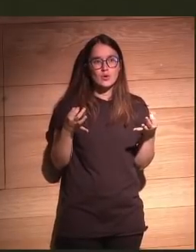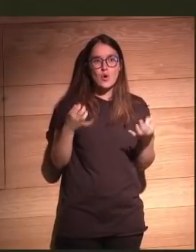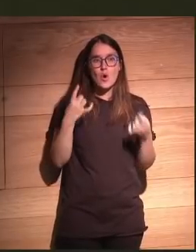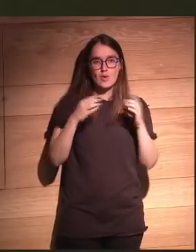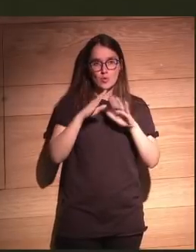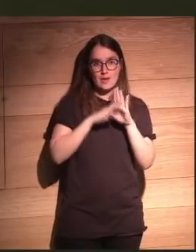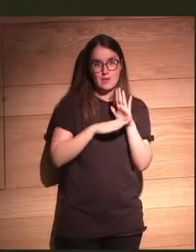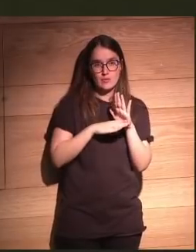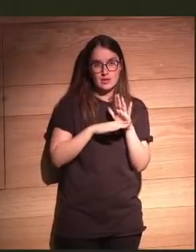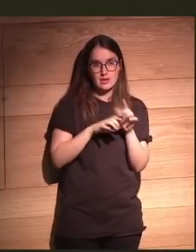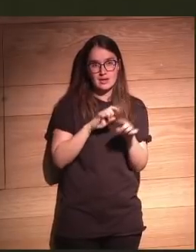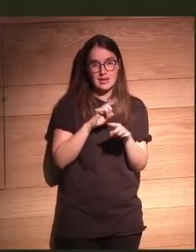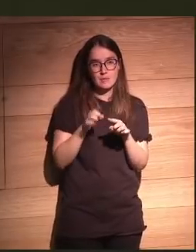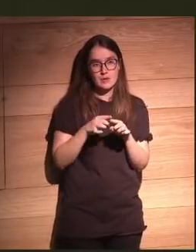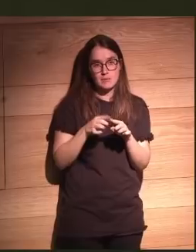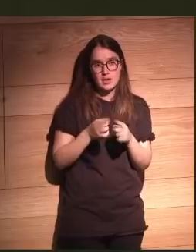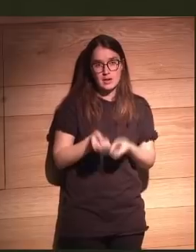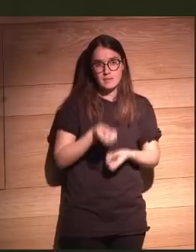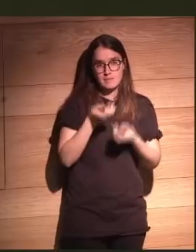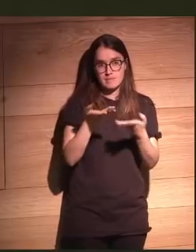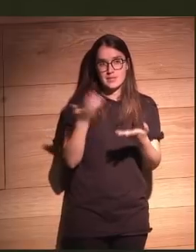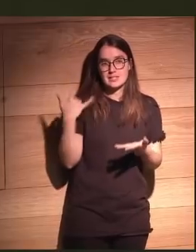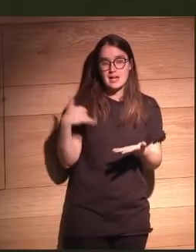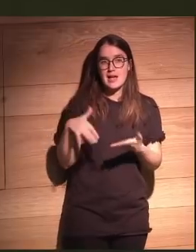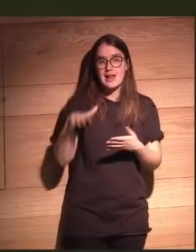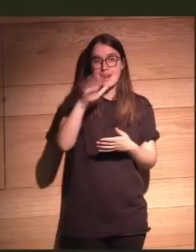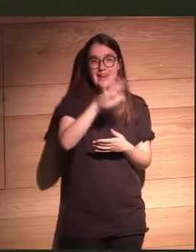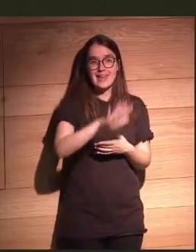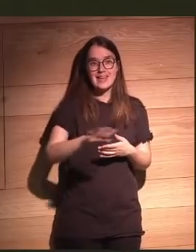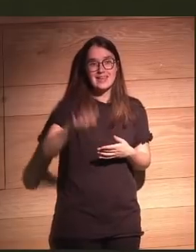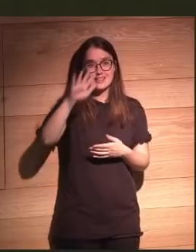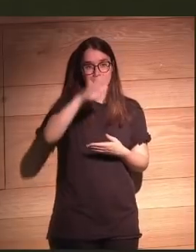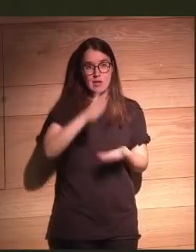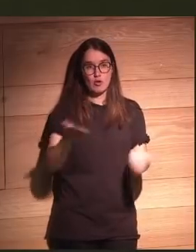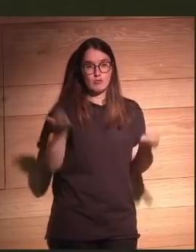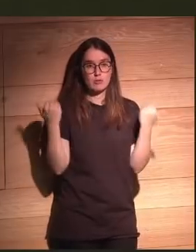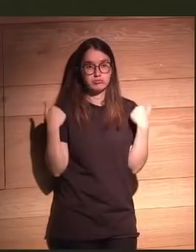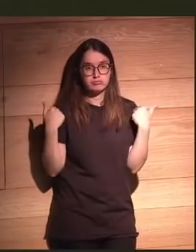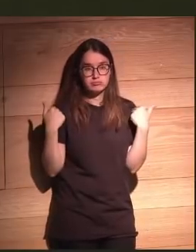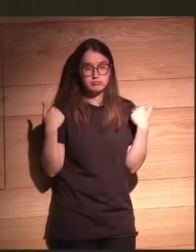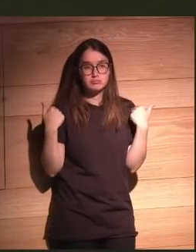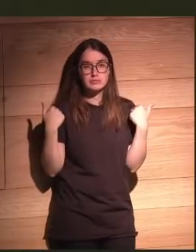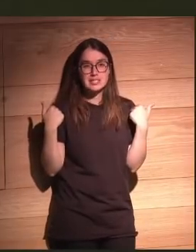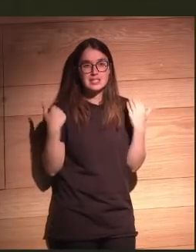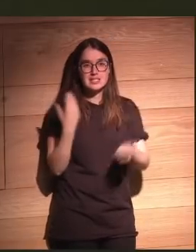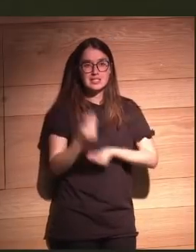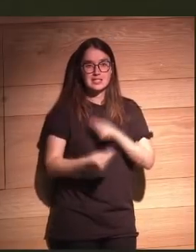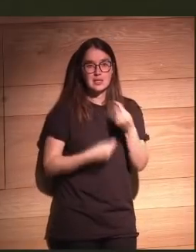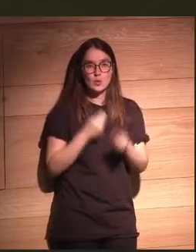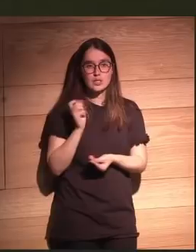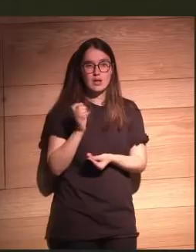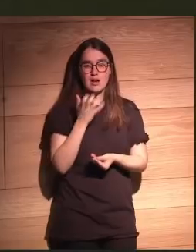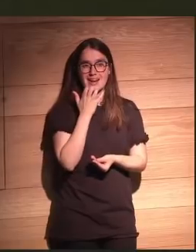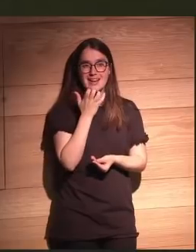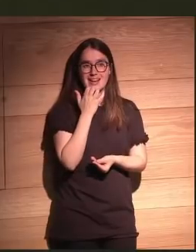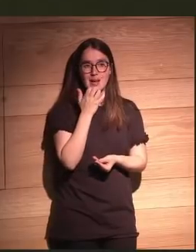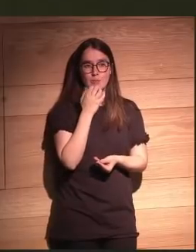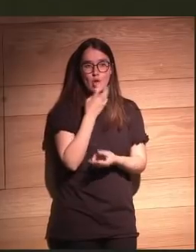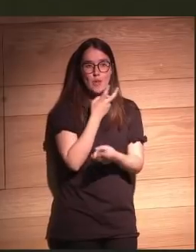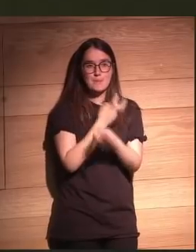pauta. La primera la he soltado un poco, el Estado como agente, ¿no? O sea, ahí se utiliza mucho el ejemplo de